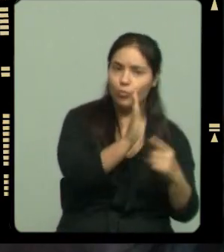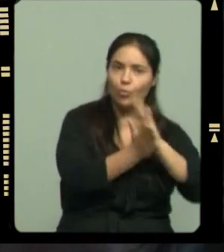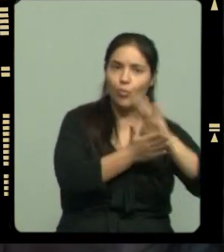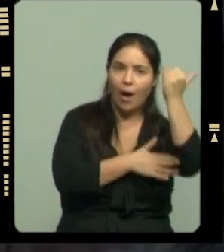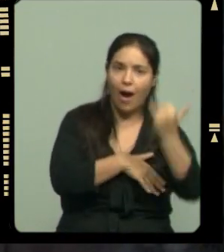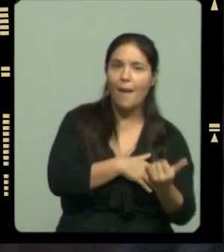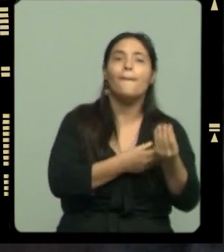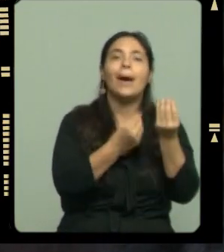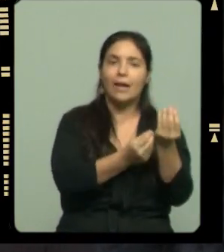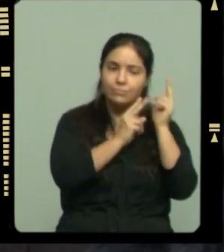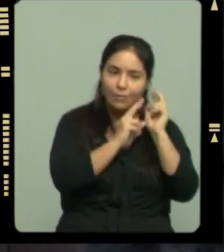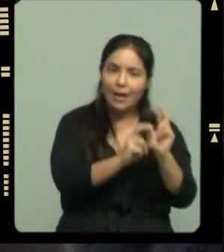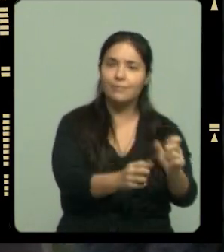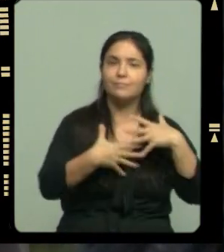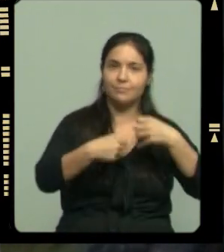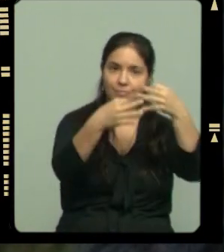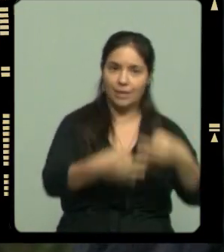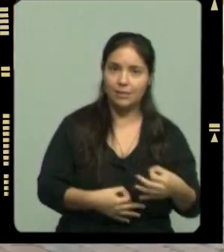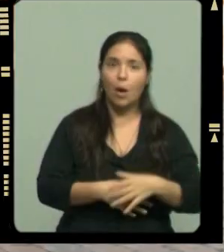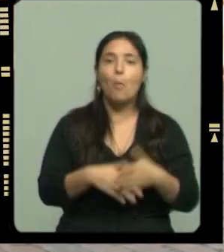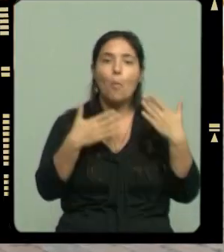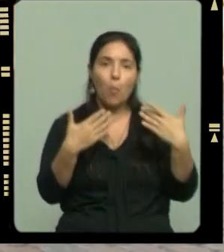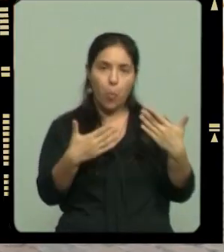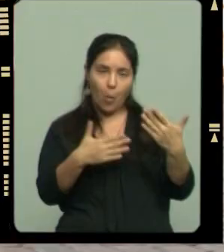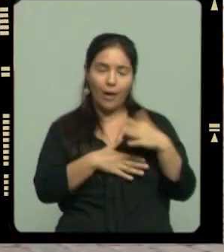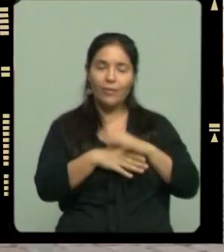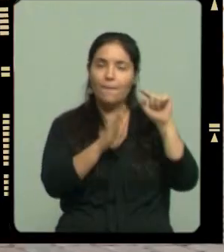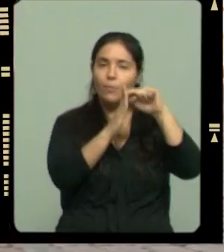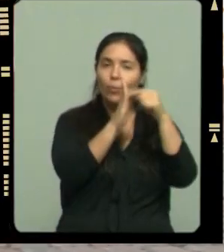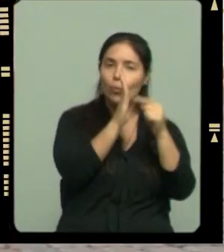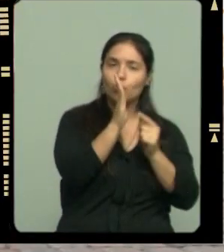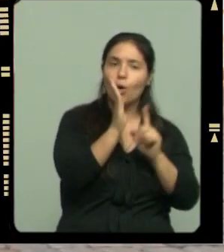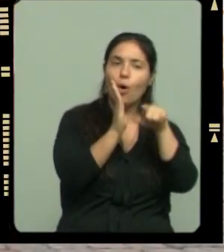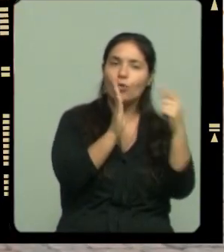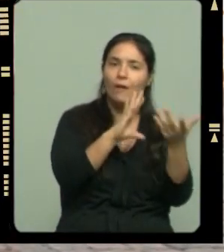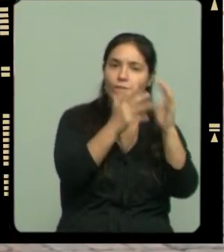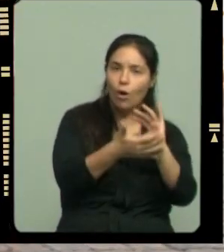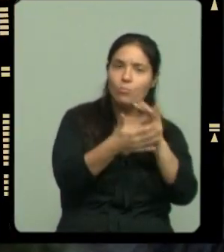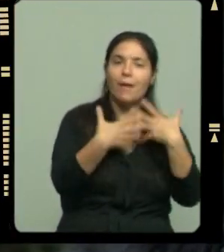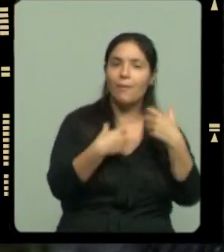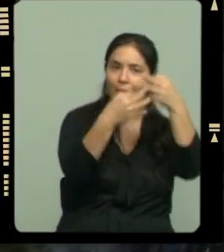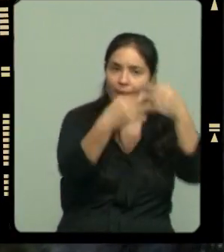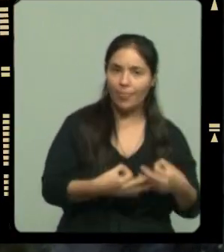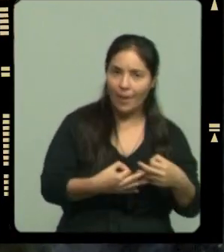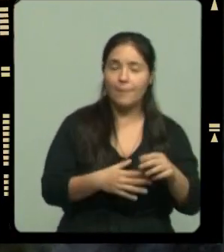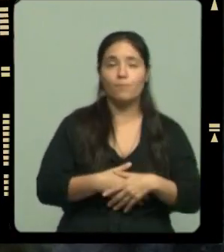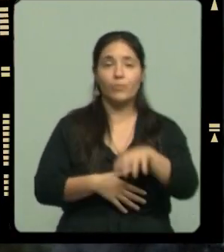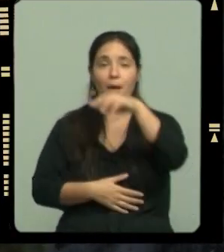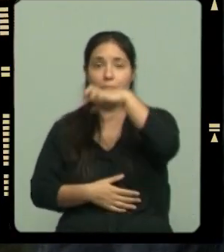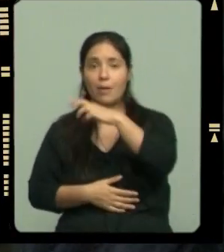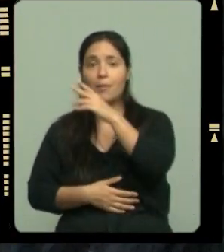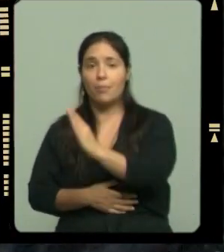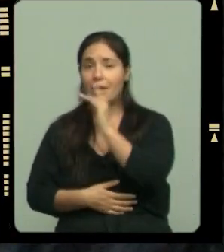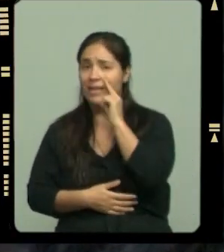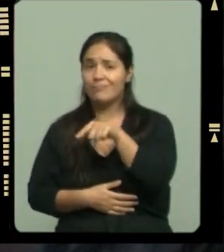estas variables, hoy en día se puede tangibilizar o se puede medir un montón de aspectos tangibles del bienestar, donde